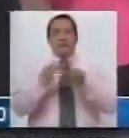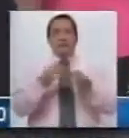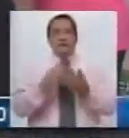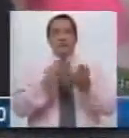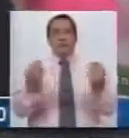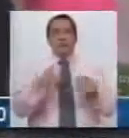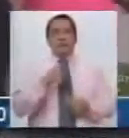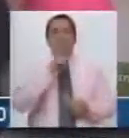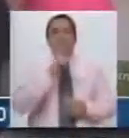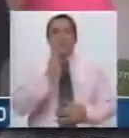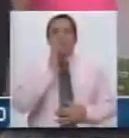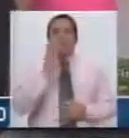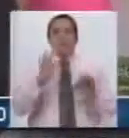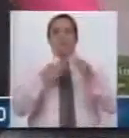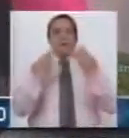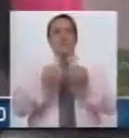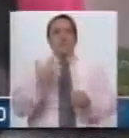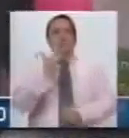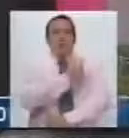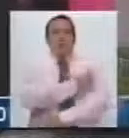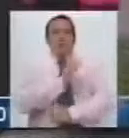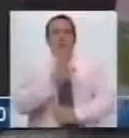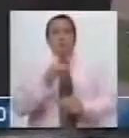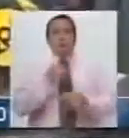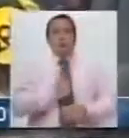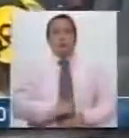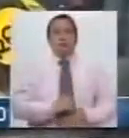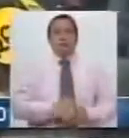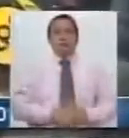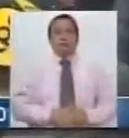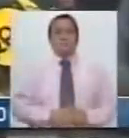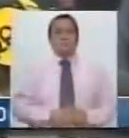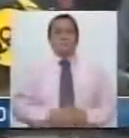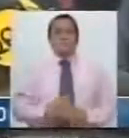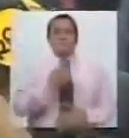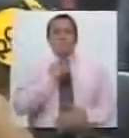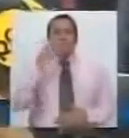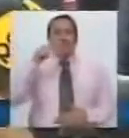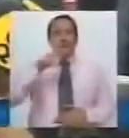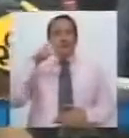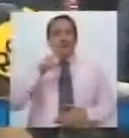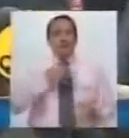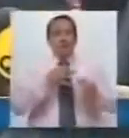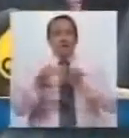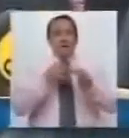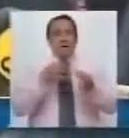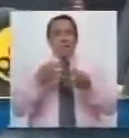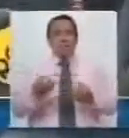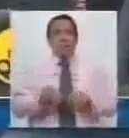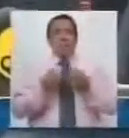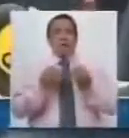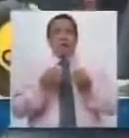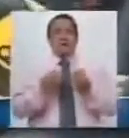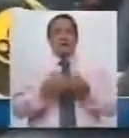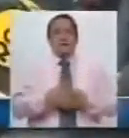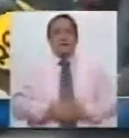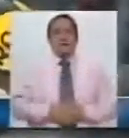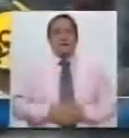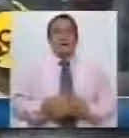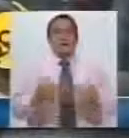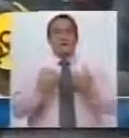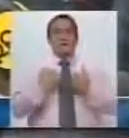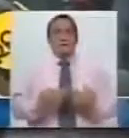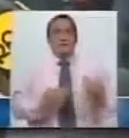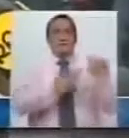padres de familia para que vacunen a sus hijas. Es necesario resaltar, porque deben